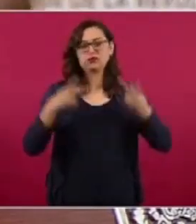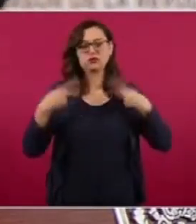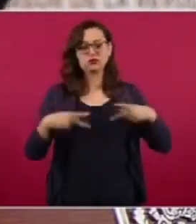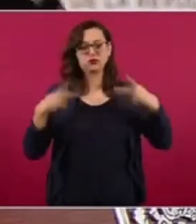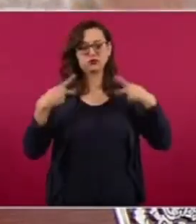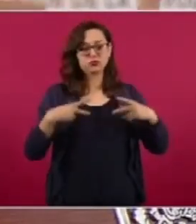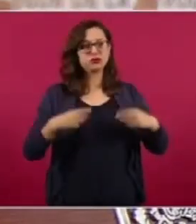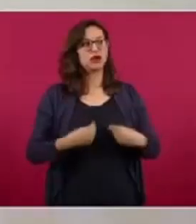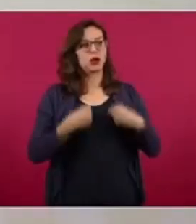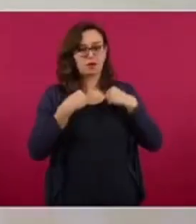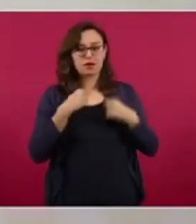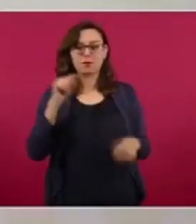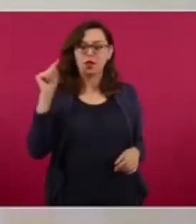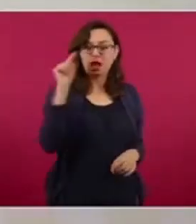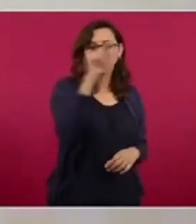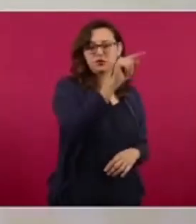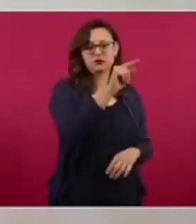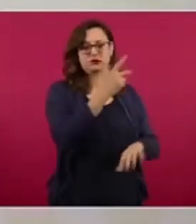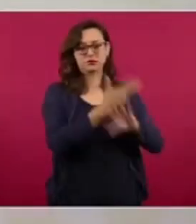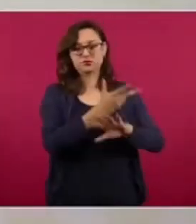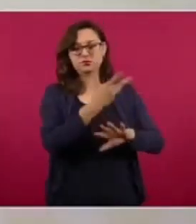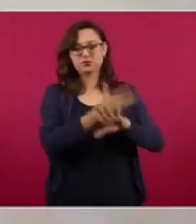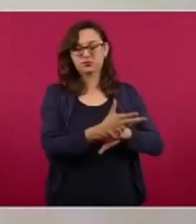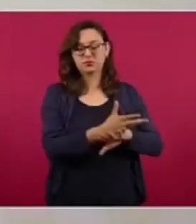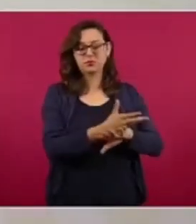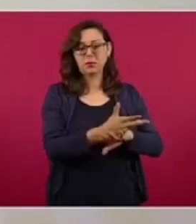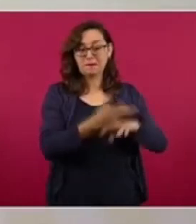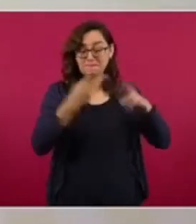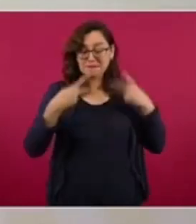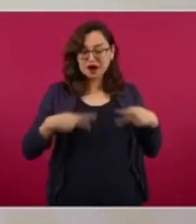los ciudadanos estadounidenses,